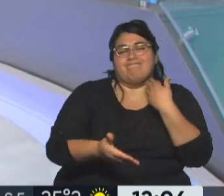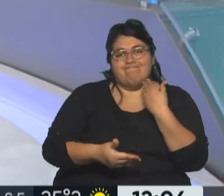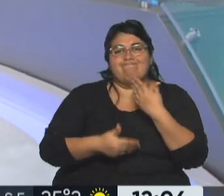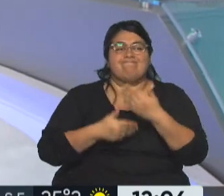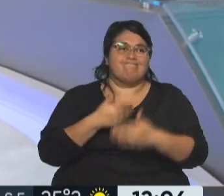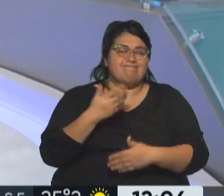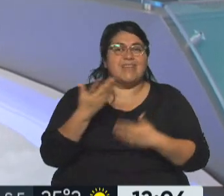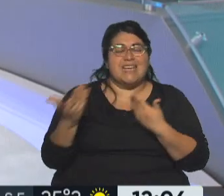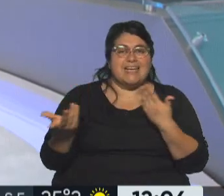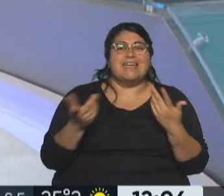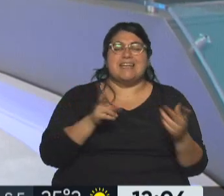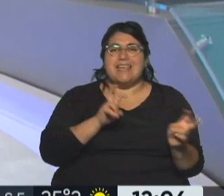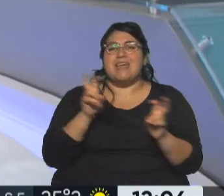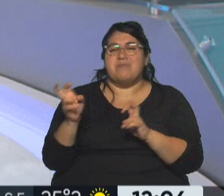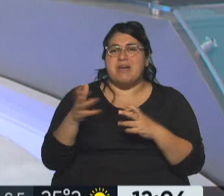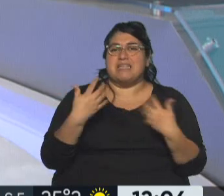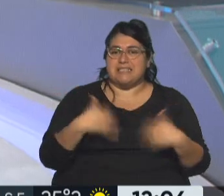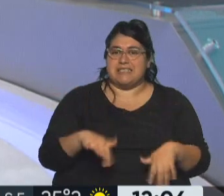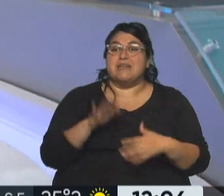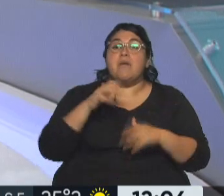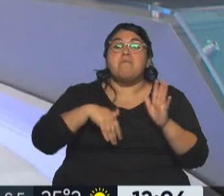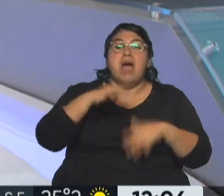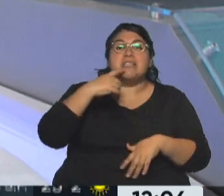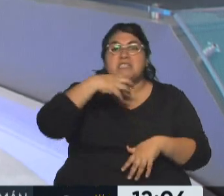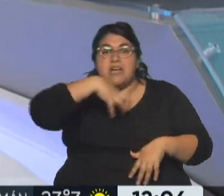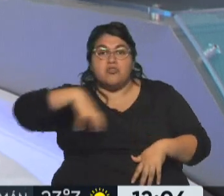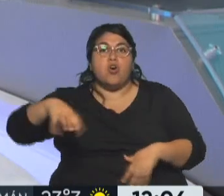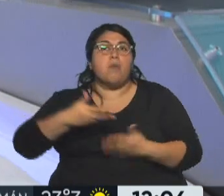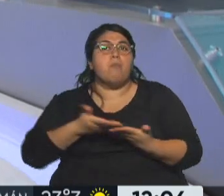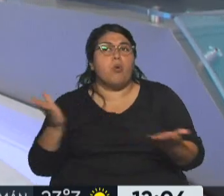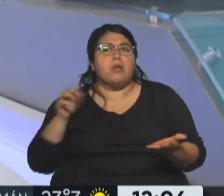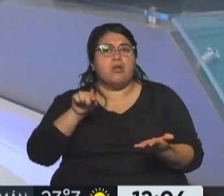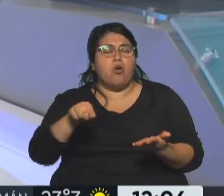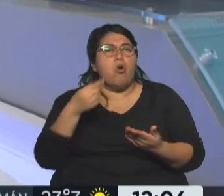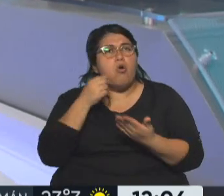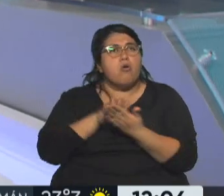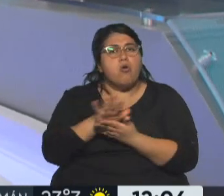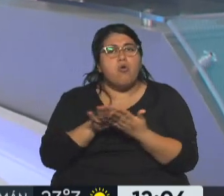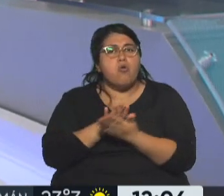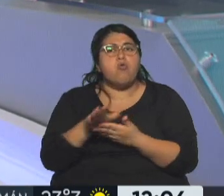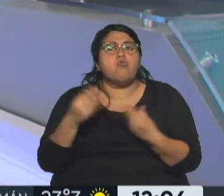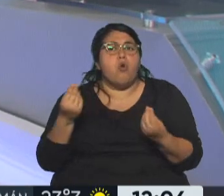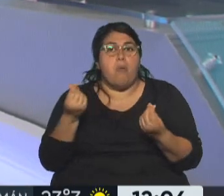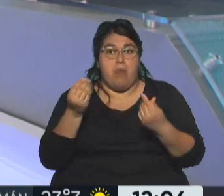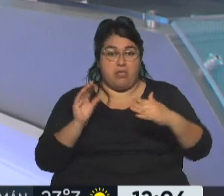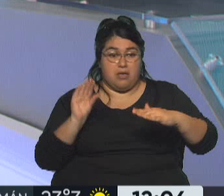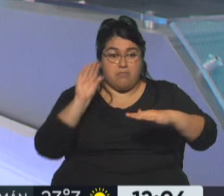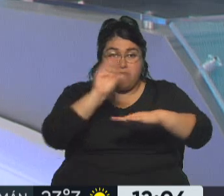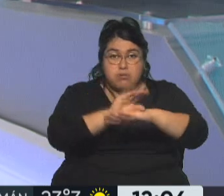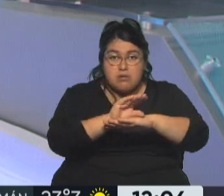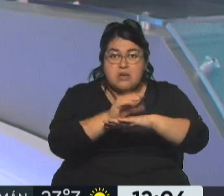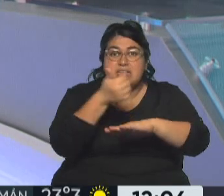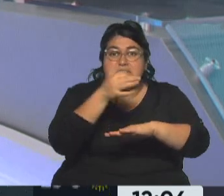es la el flanco Estatal este problema de cómo se va a resolver el tema de la suma fija con